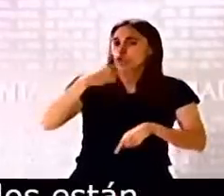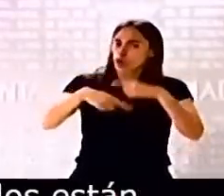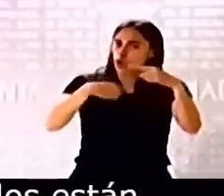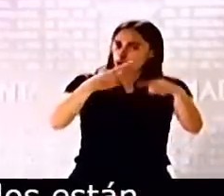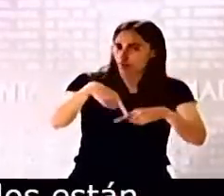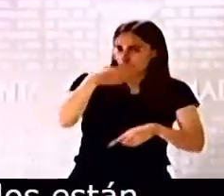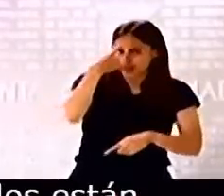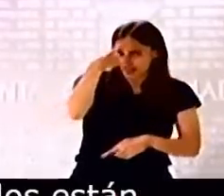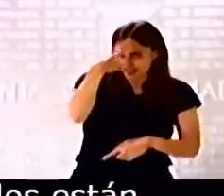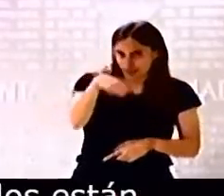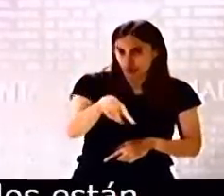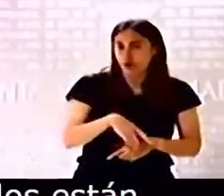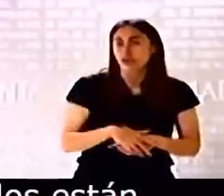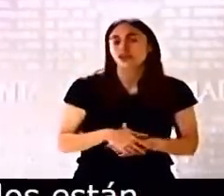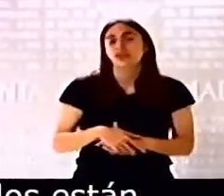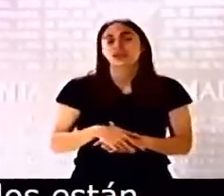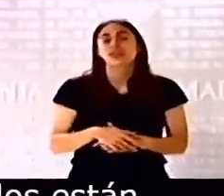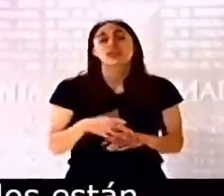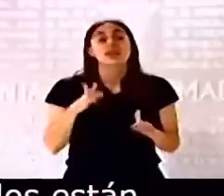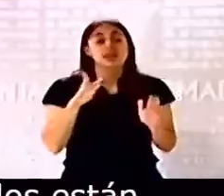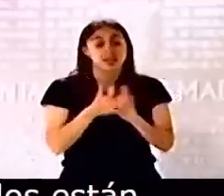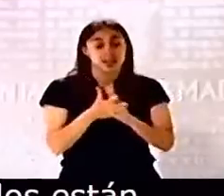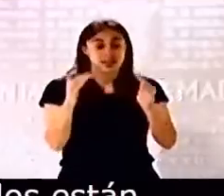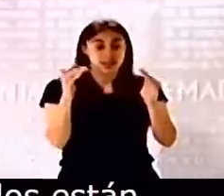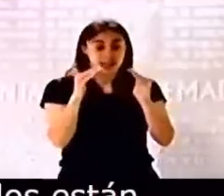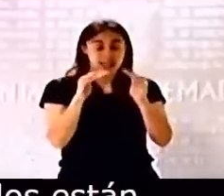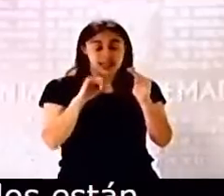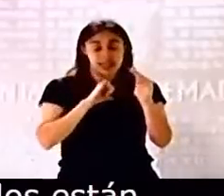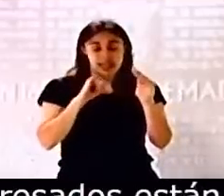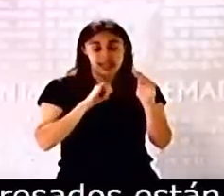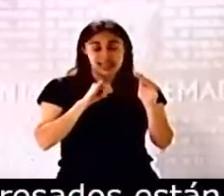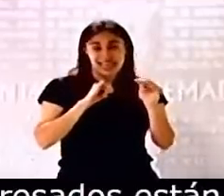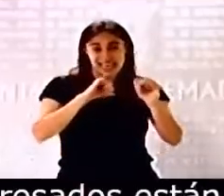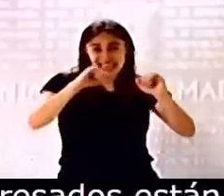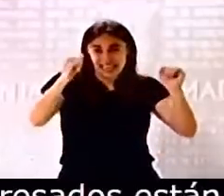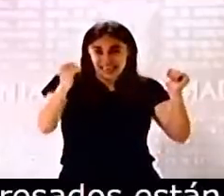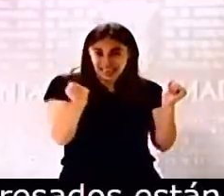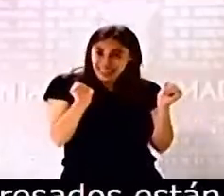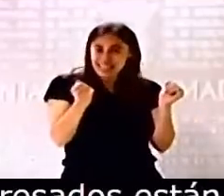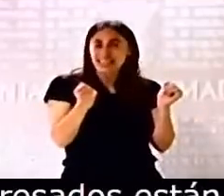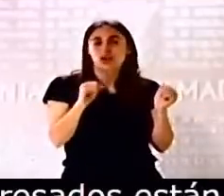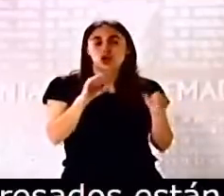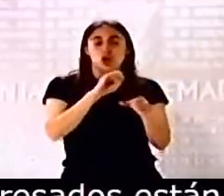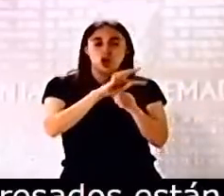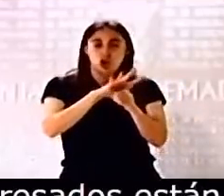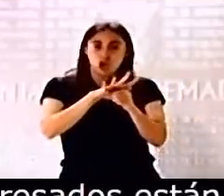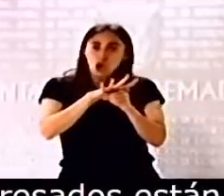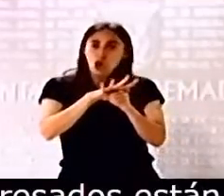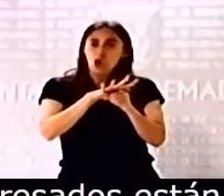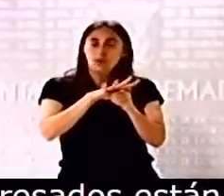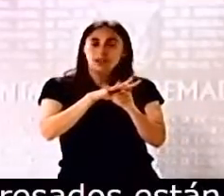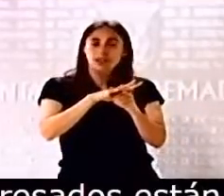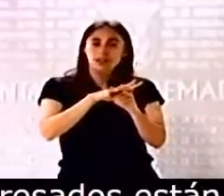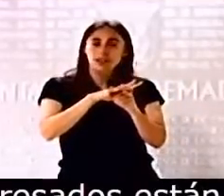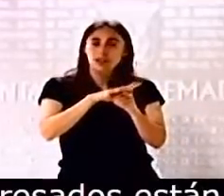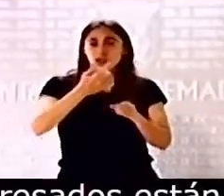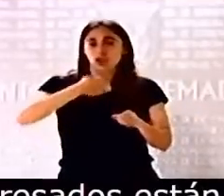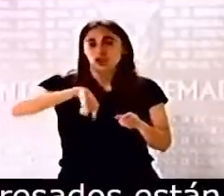Los ingresados están ingresados por COVID y lo sabemos a diario. Y hay que